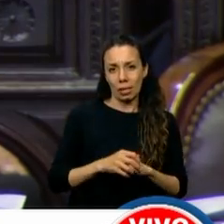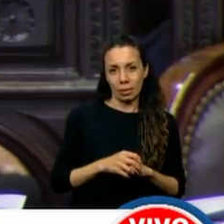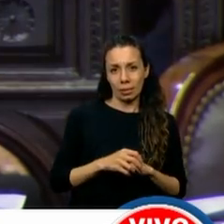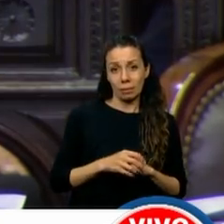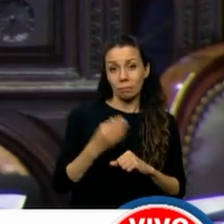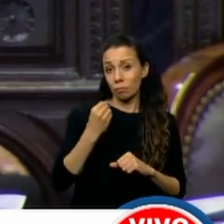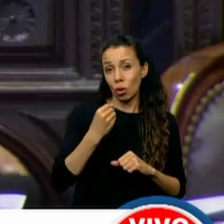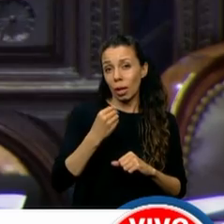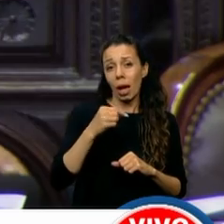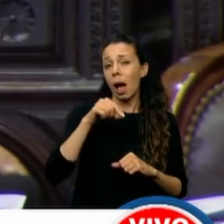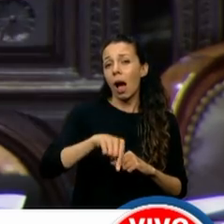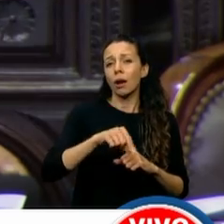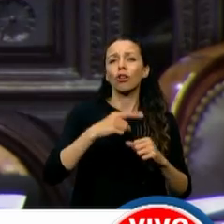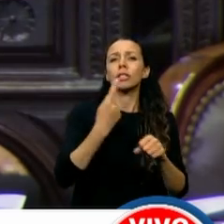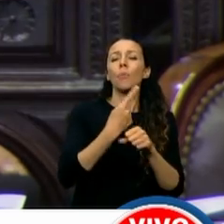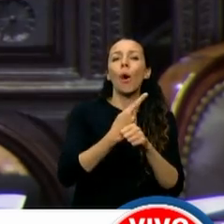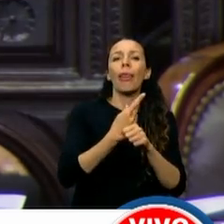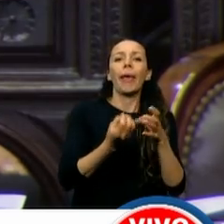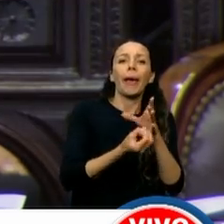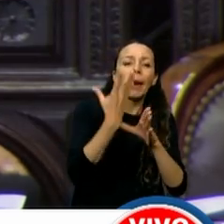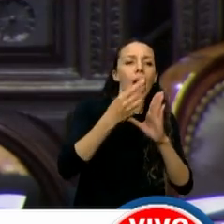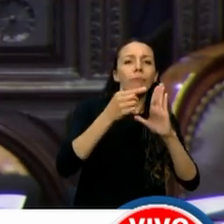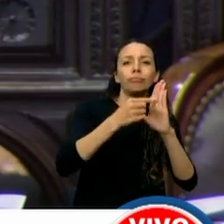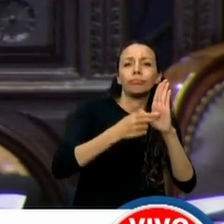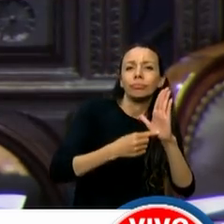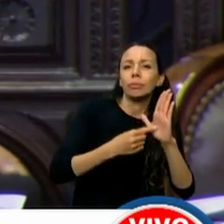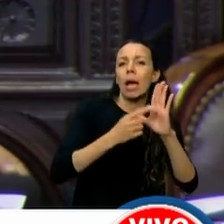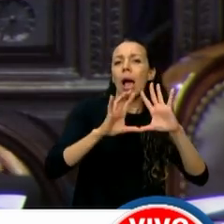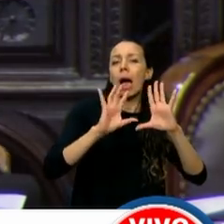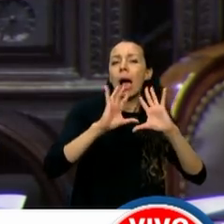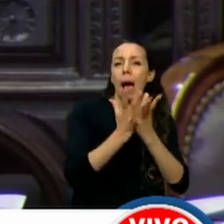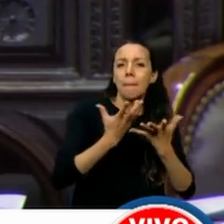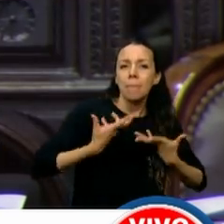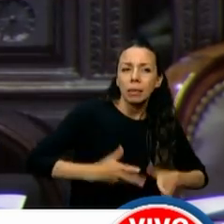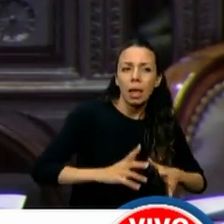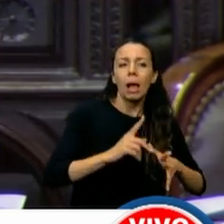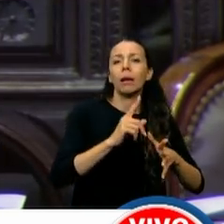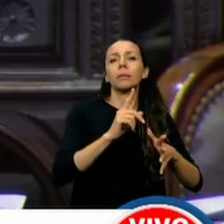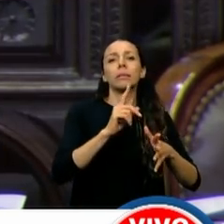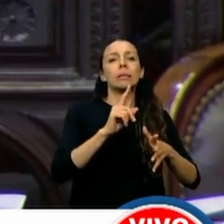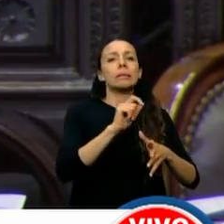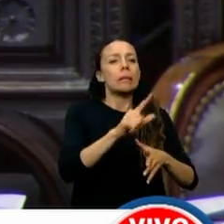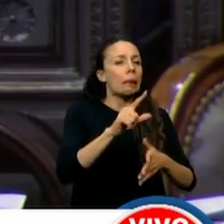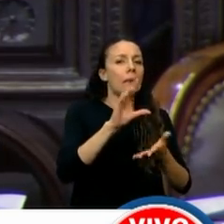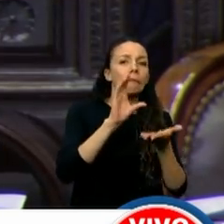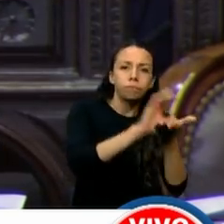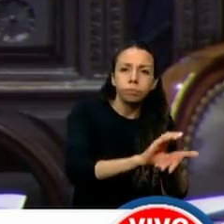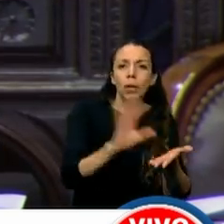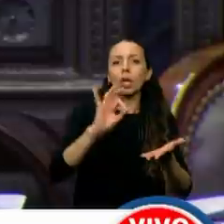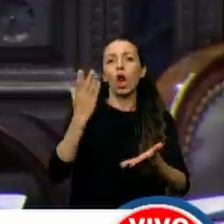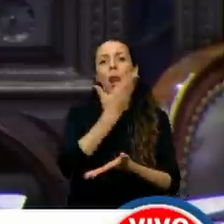además políticas ambientales sin tocar ningún interés sin financiamiento y con un estado que quede pintado